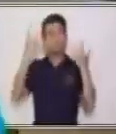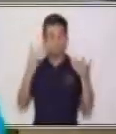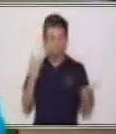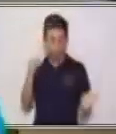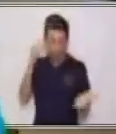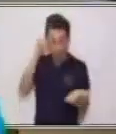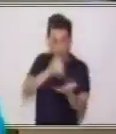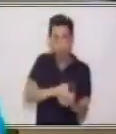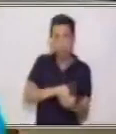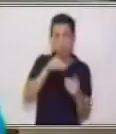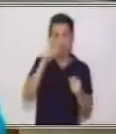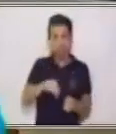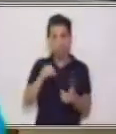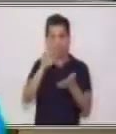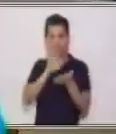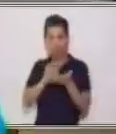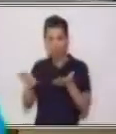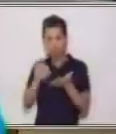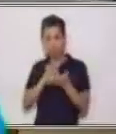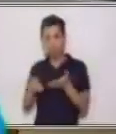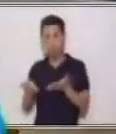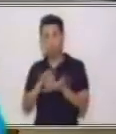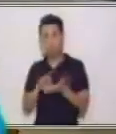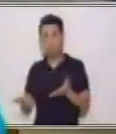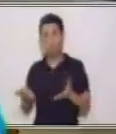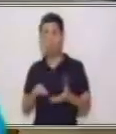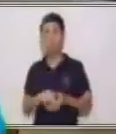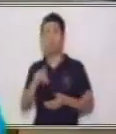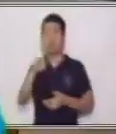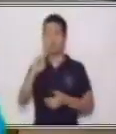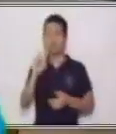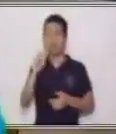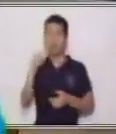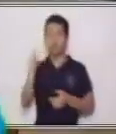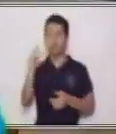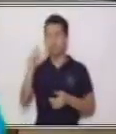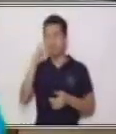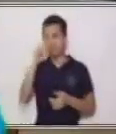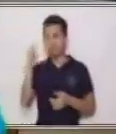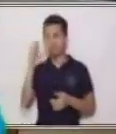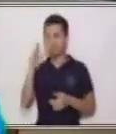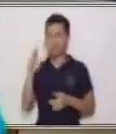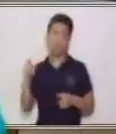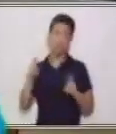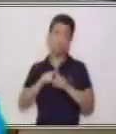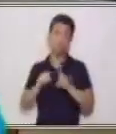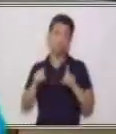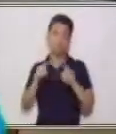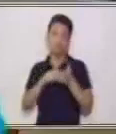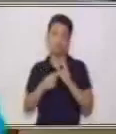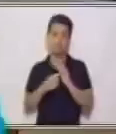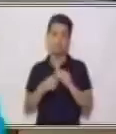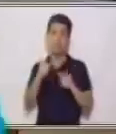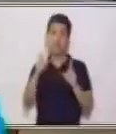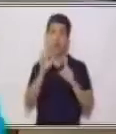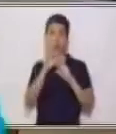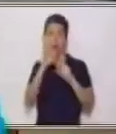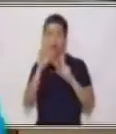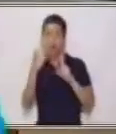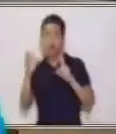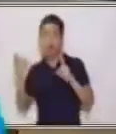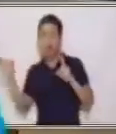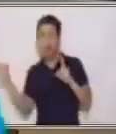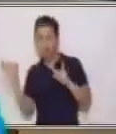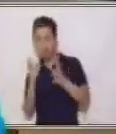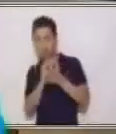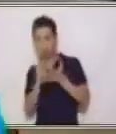sentido completo, no vaya, al contrario. De esta manera, pues puedes empezar como quien dice a fluir tus ideas, pero no queda solo ahí.